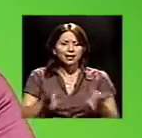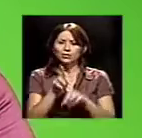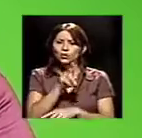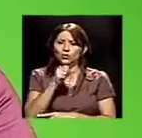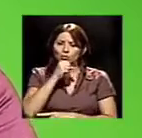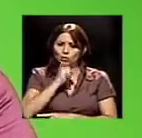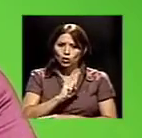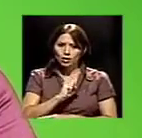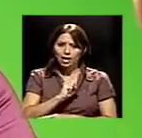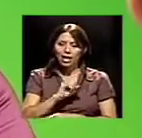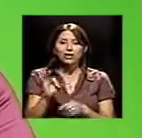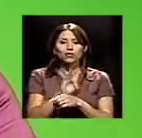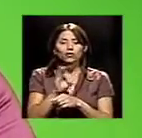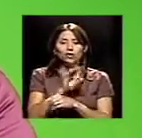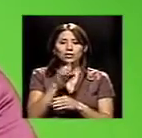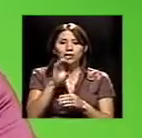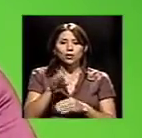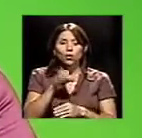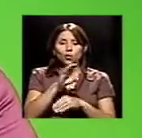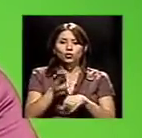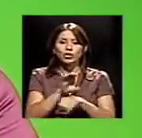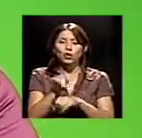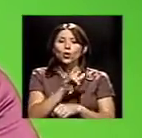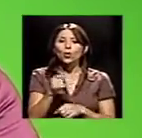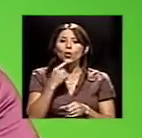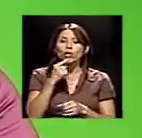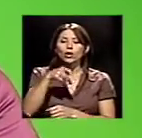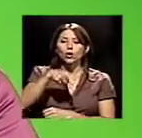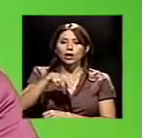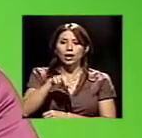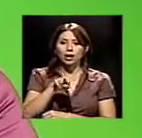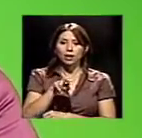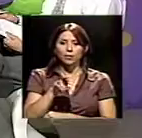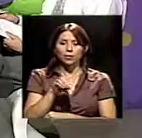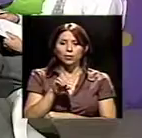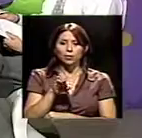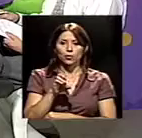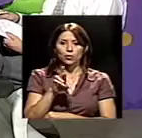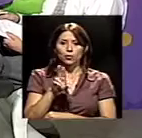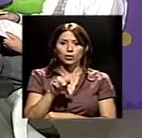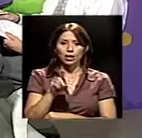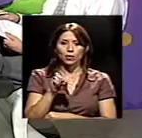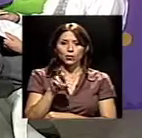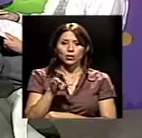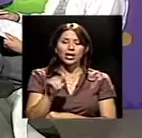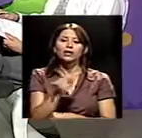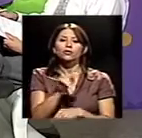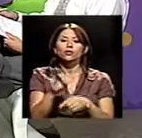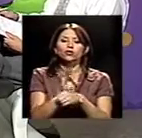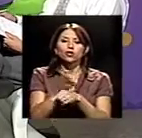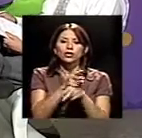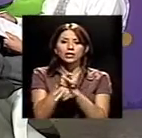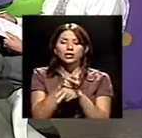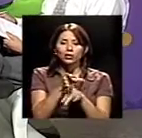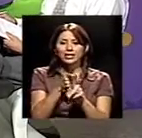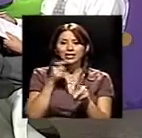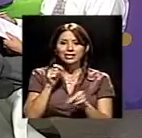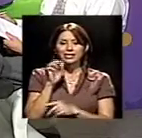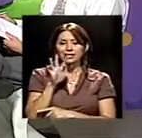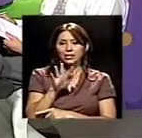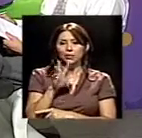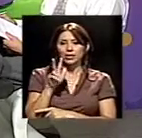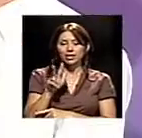el Consejo, como bien lo dijo la Procuraduría en los dictámenes, son funciones rectoras. Desde la